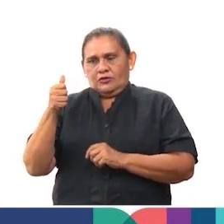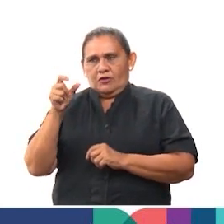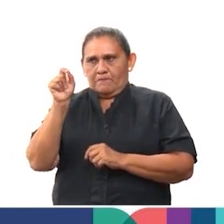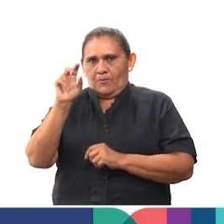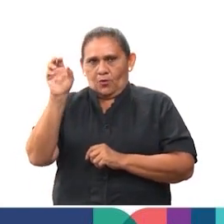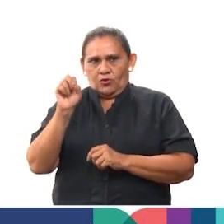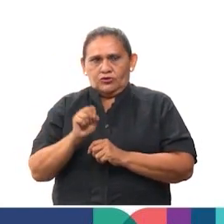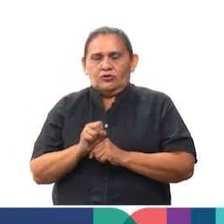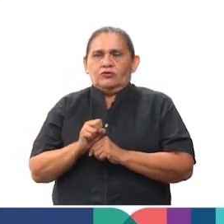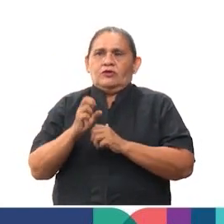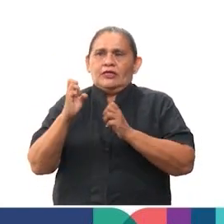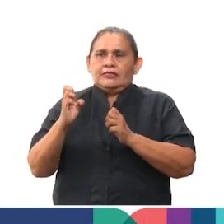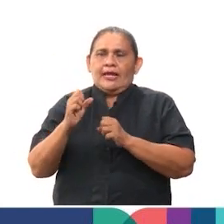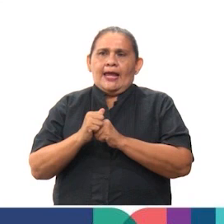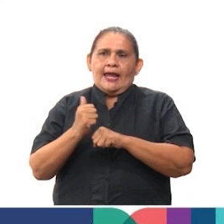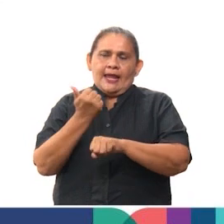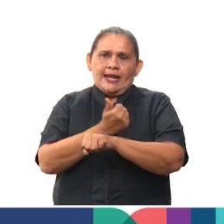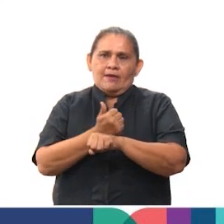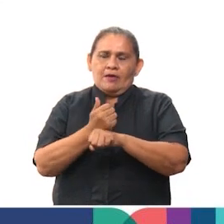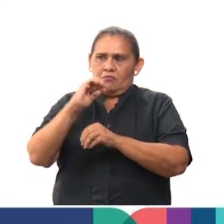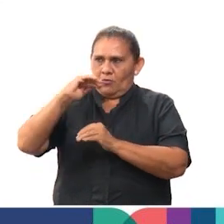COVID, socuchupul,